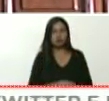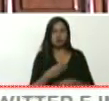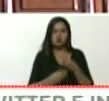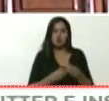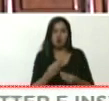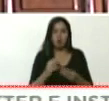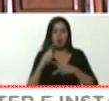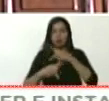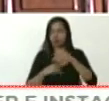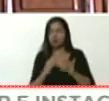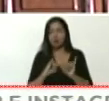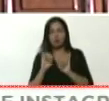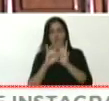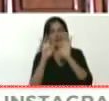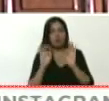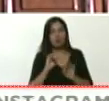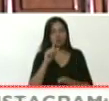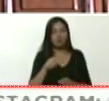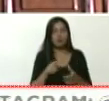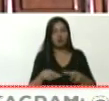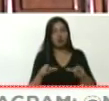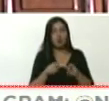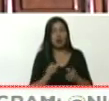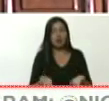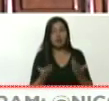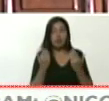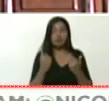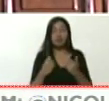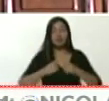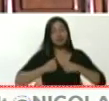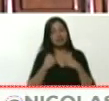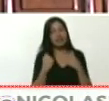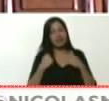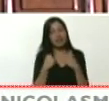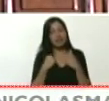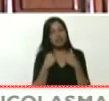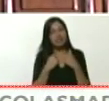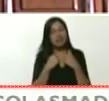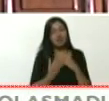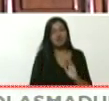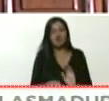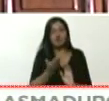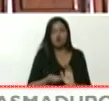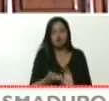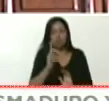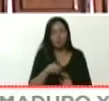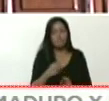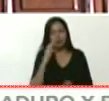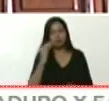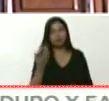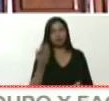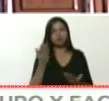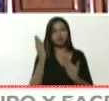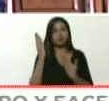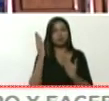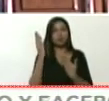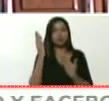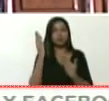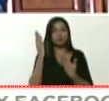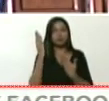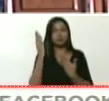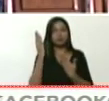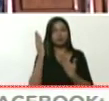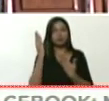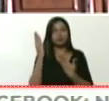se produce en esta granja de crías y levantes de gallinas reproductoras pesadas en Guanare. Adelante, Rafael Calles, compañero.